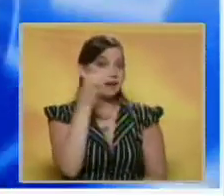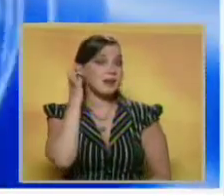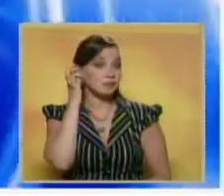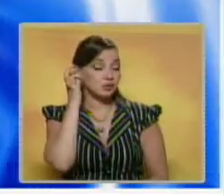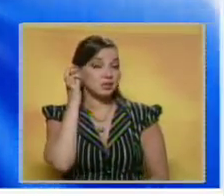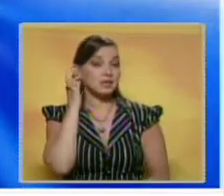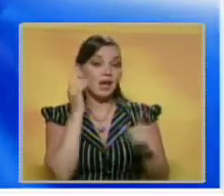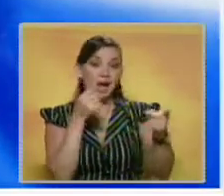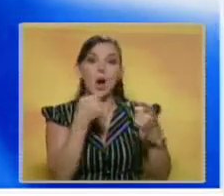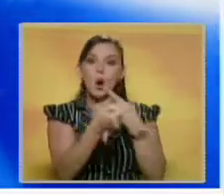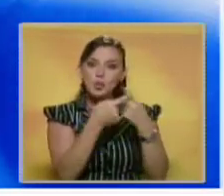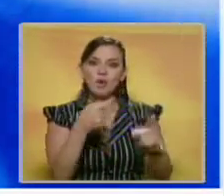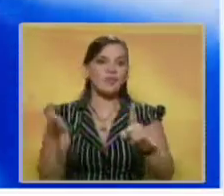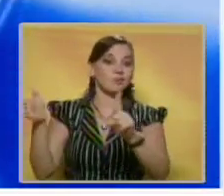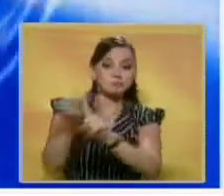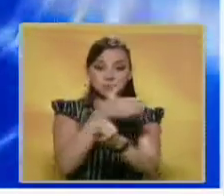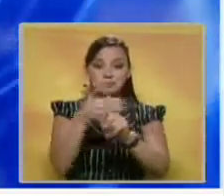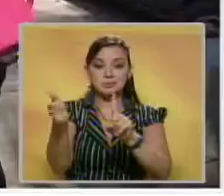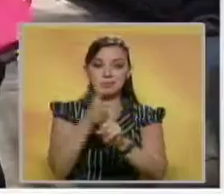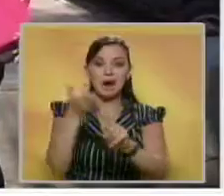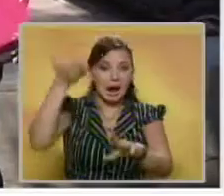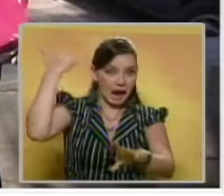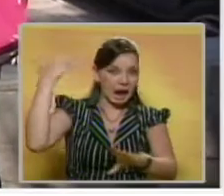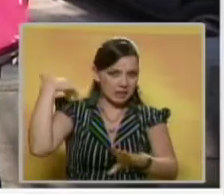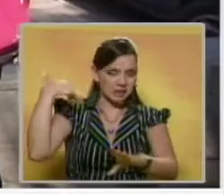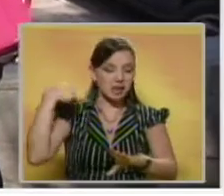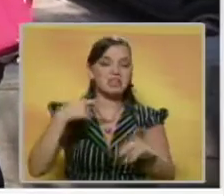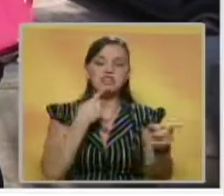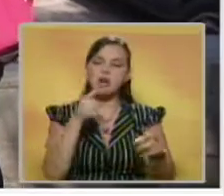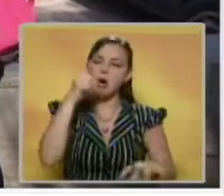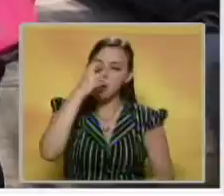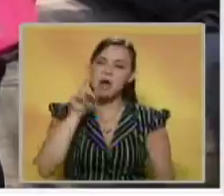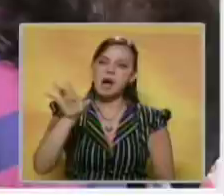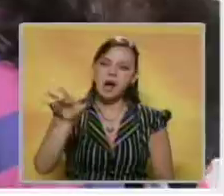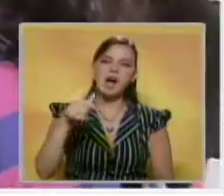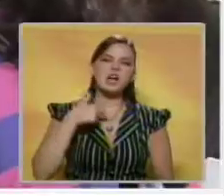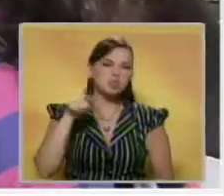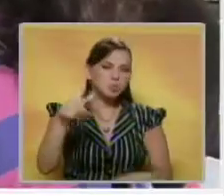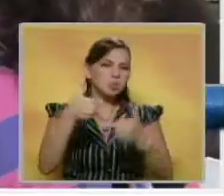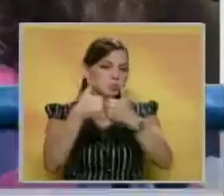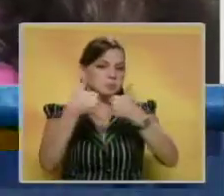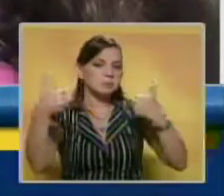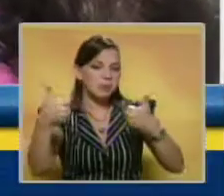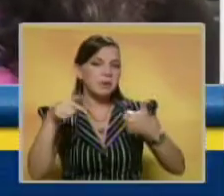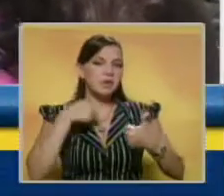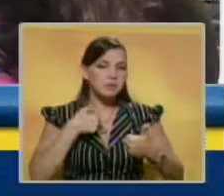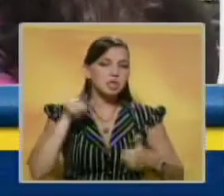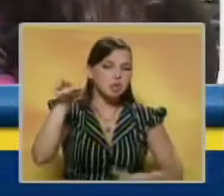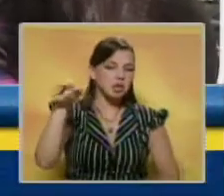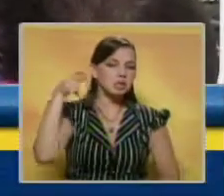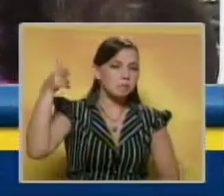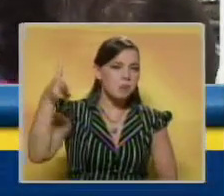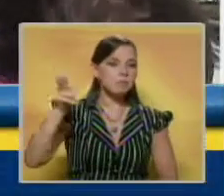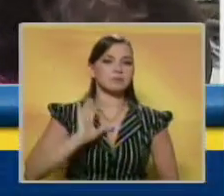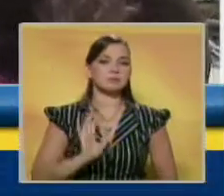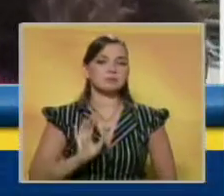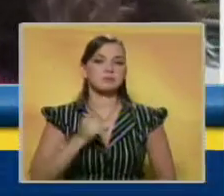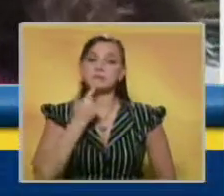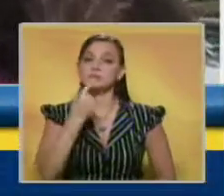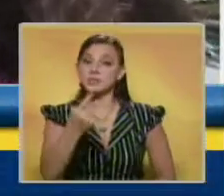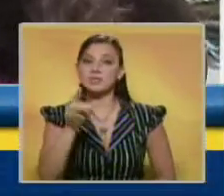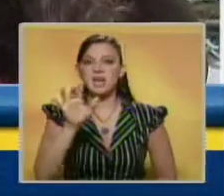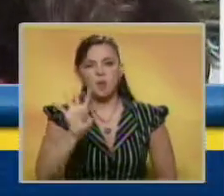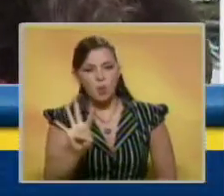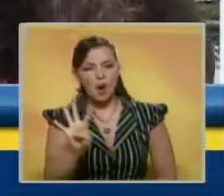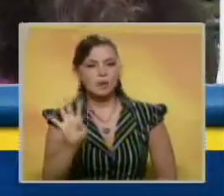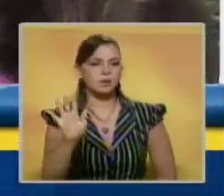maltratos por parte de su pareja. Incluso la había amenazado con matarla si lo dejaba. Tenía 4 o 5 meses, lo que pasa es que ella lo había dejado a